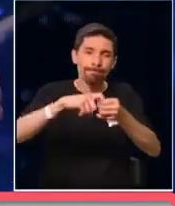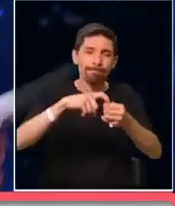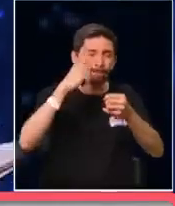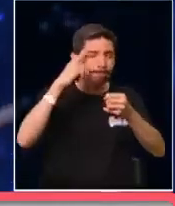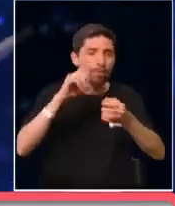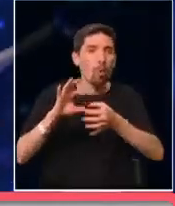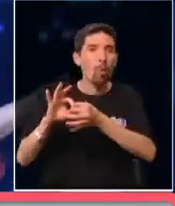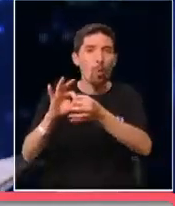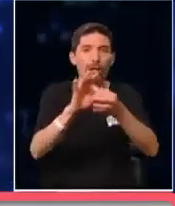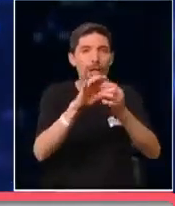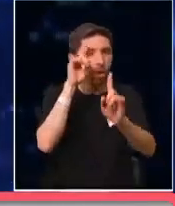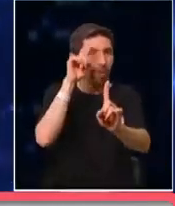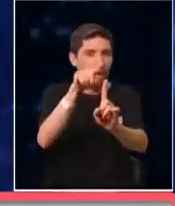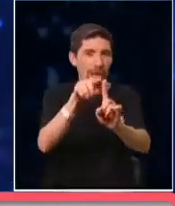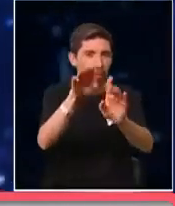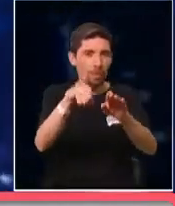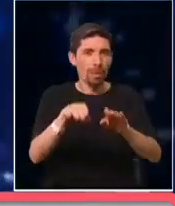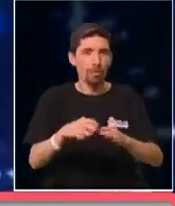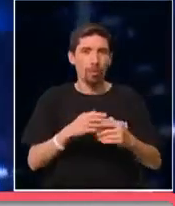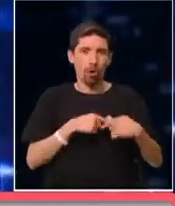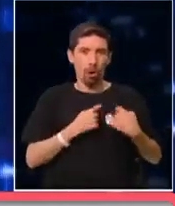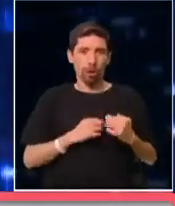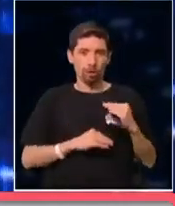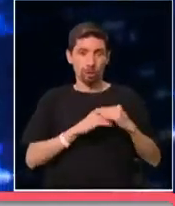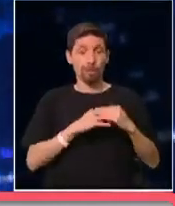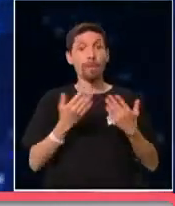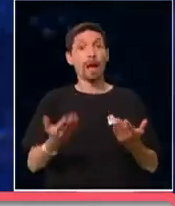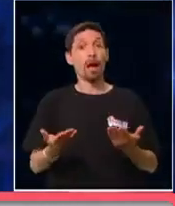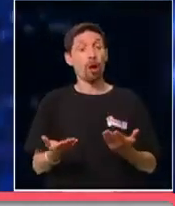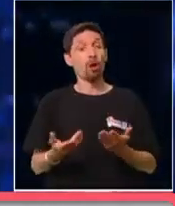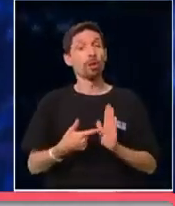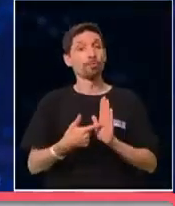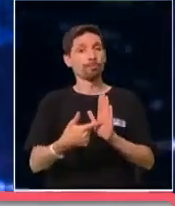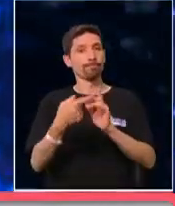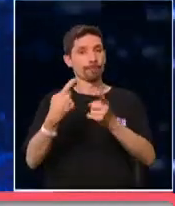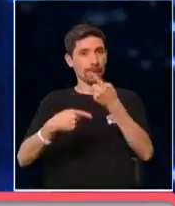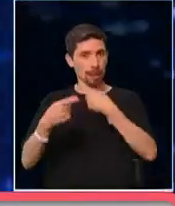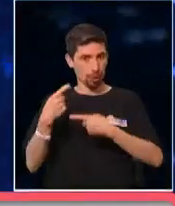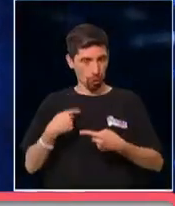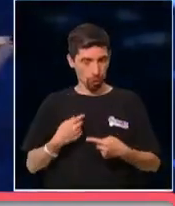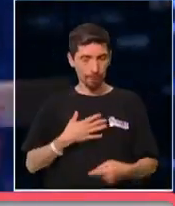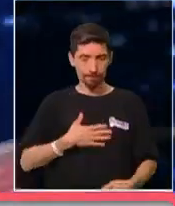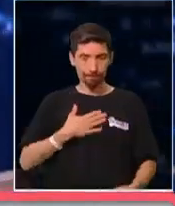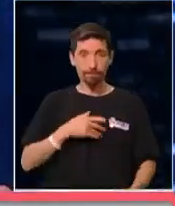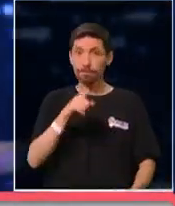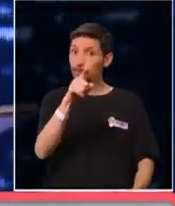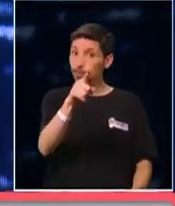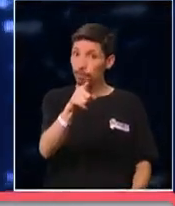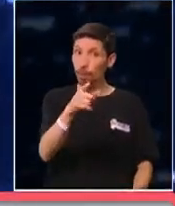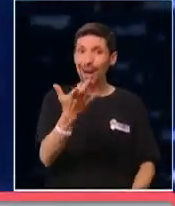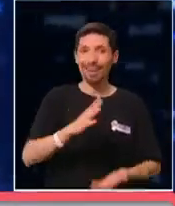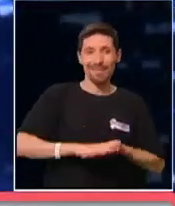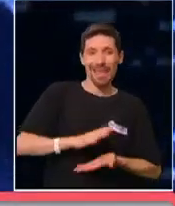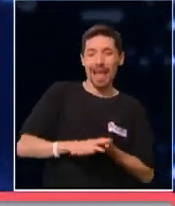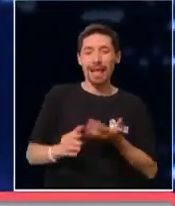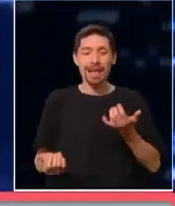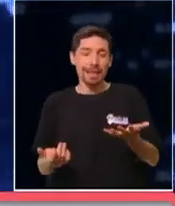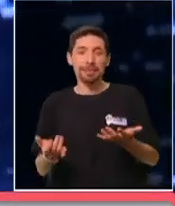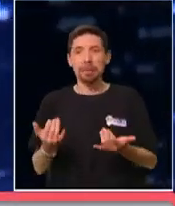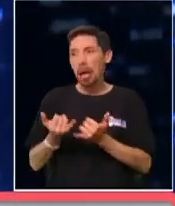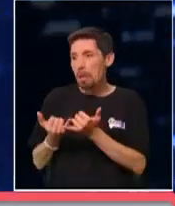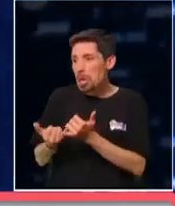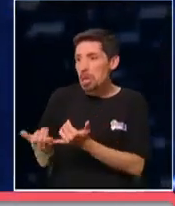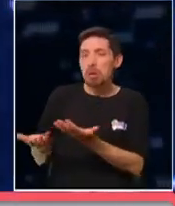Quiero detenerme un minuto ahora y detener un poco la música para presentar la siguiente historia. Me gustaría que, si tú estás en este minuto carreteando, estás junto a